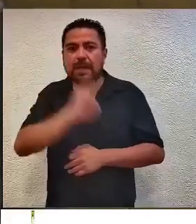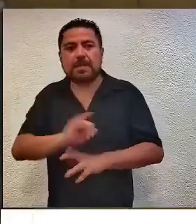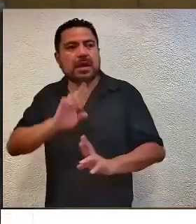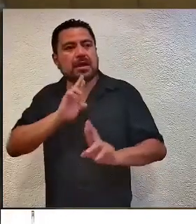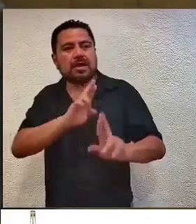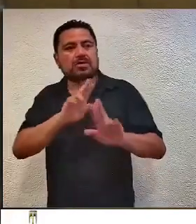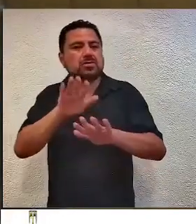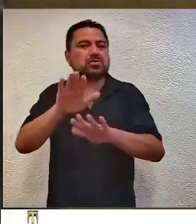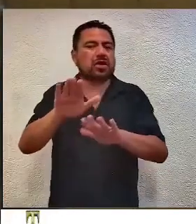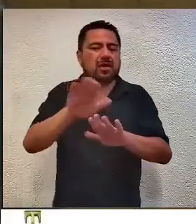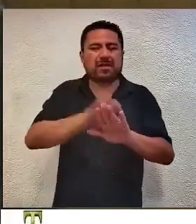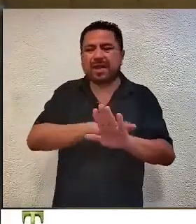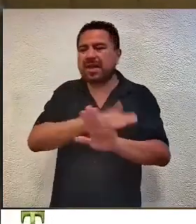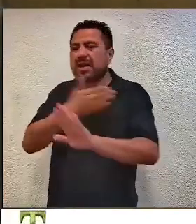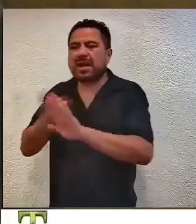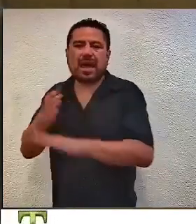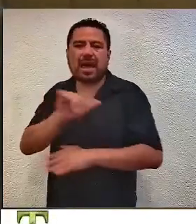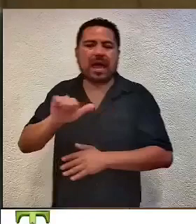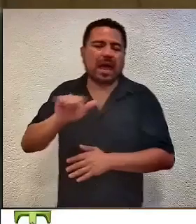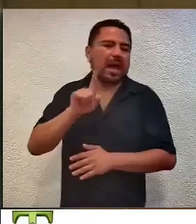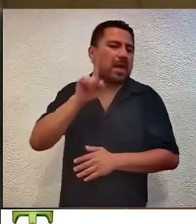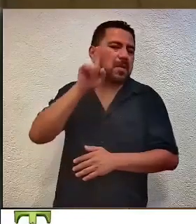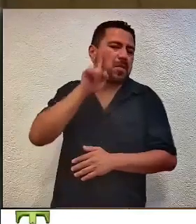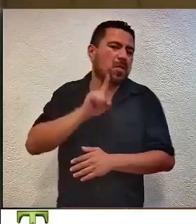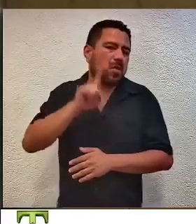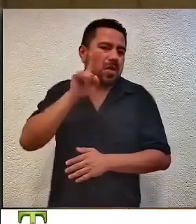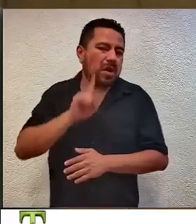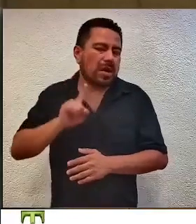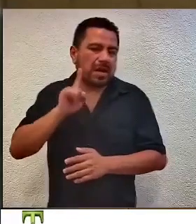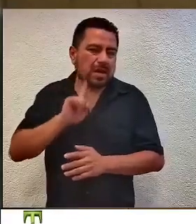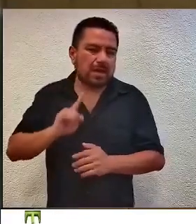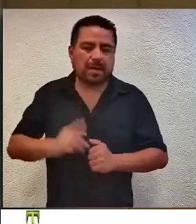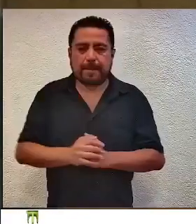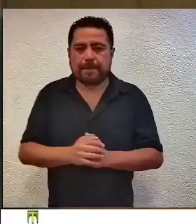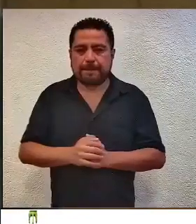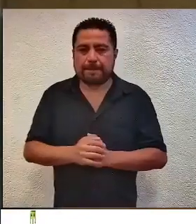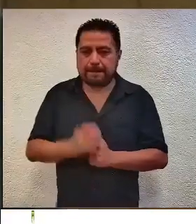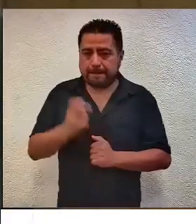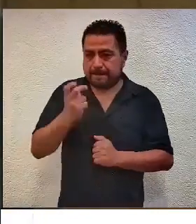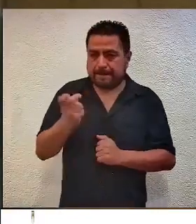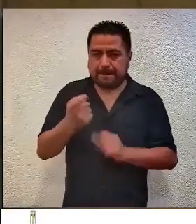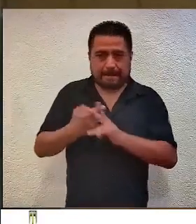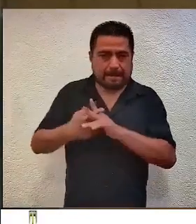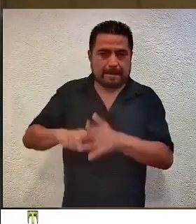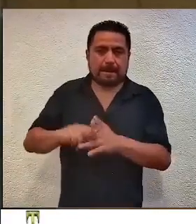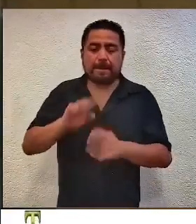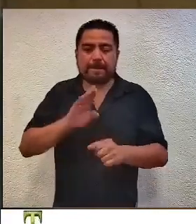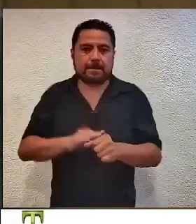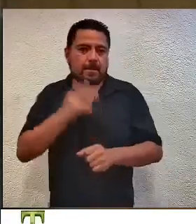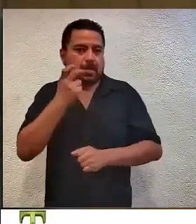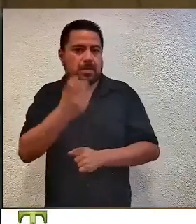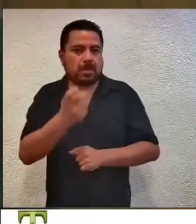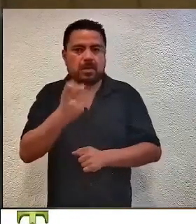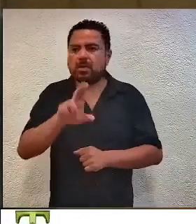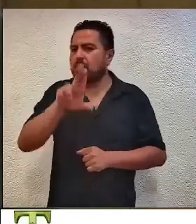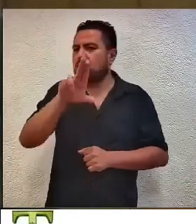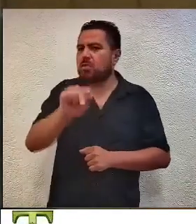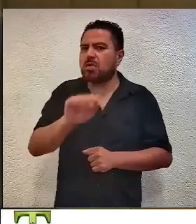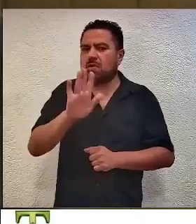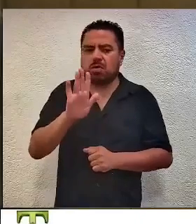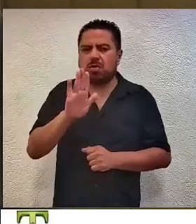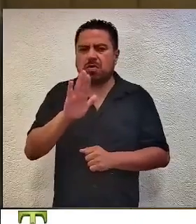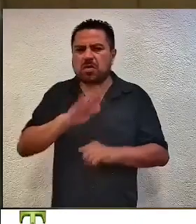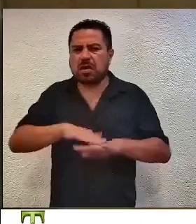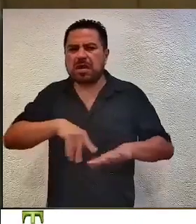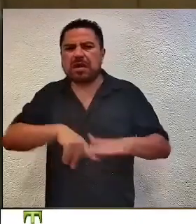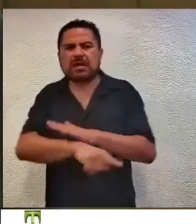violencia política contra las mujeres en razón de género. Eso es en principio. Por lo tanto, no estamos viendo si